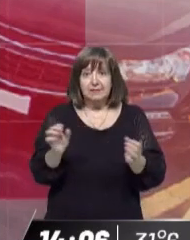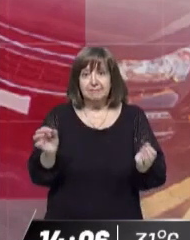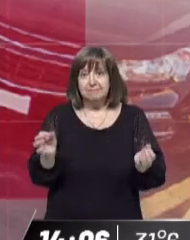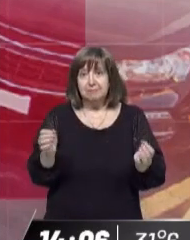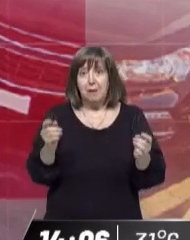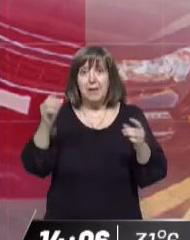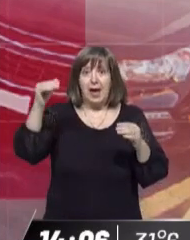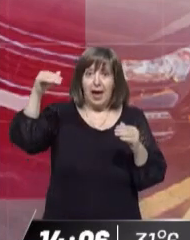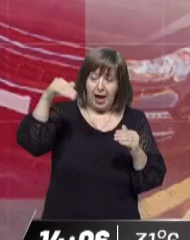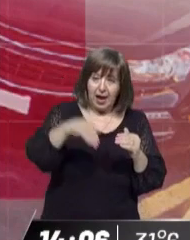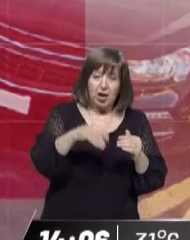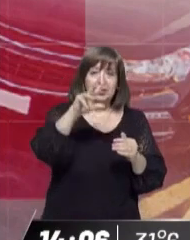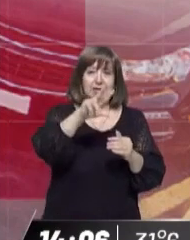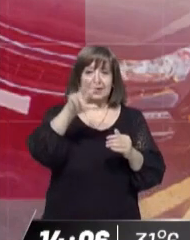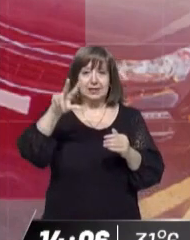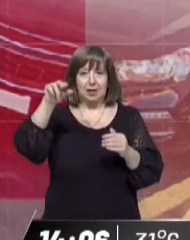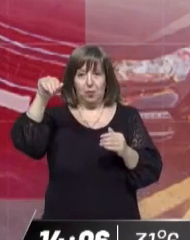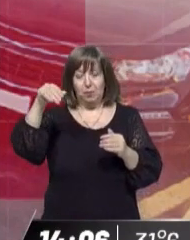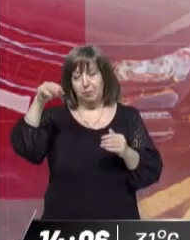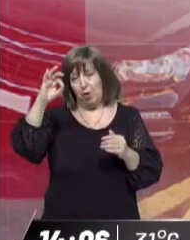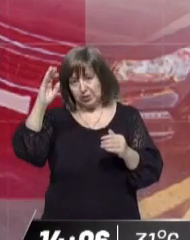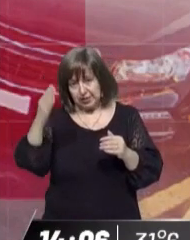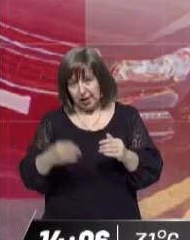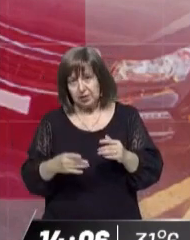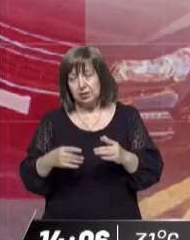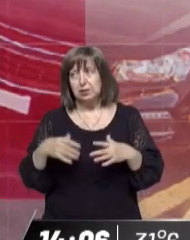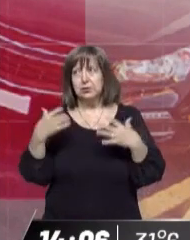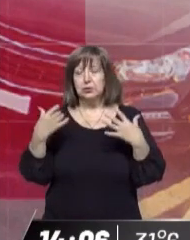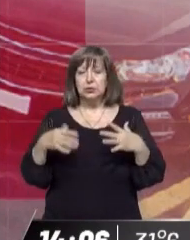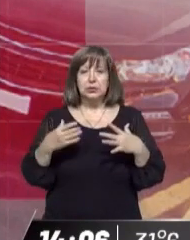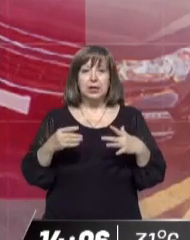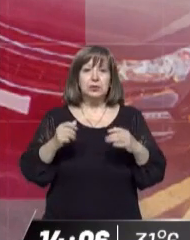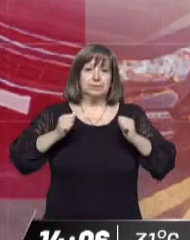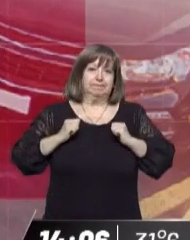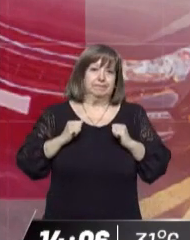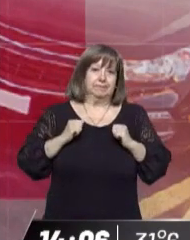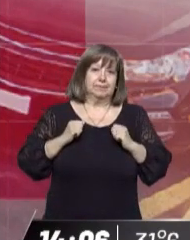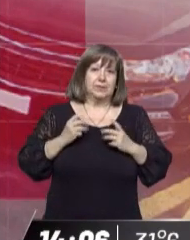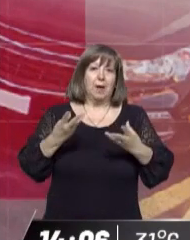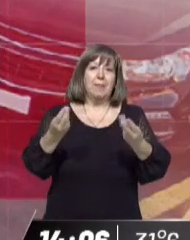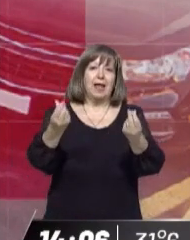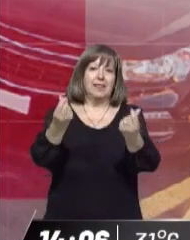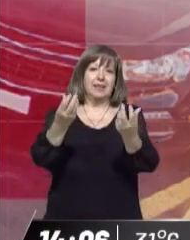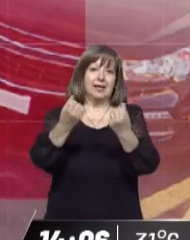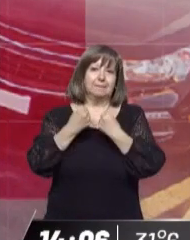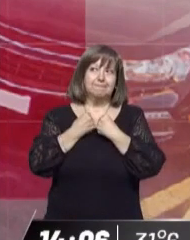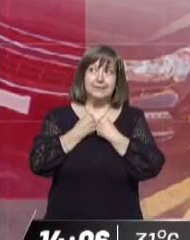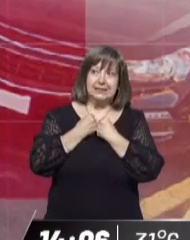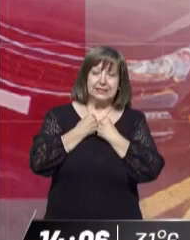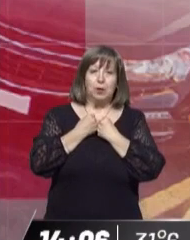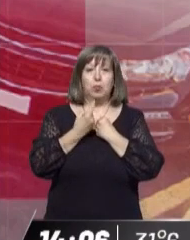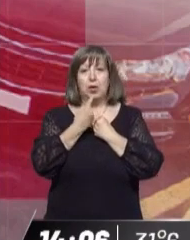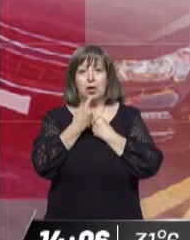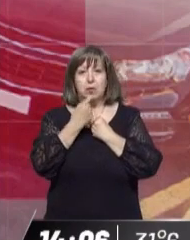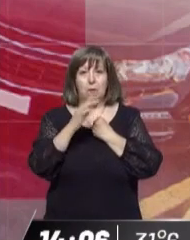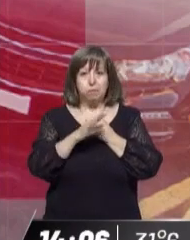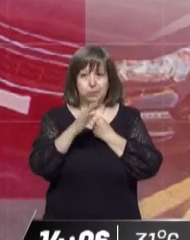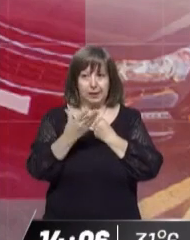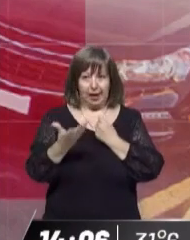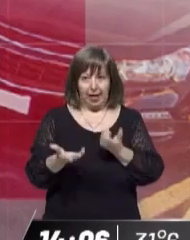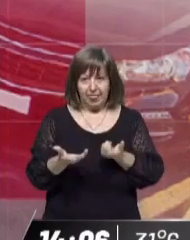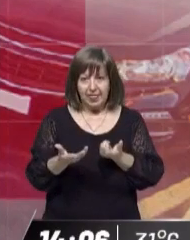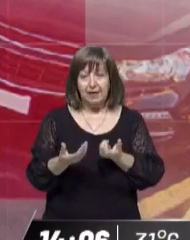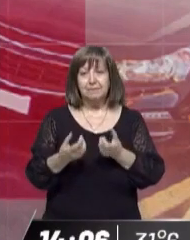es significativa, 33%. Es un mes que muchas veces estacionalmente cae, ¿sí? Lo que